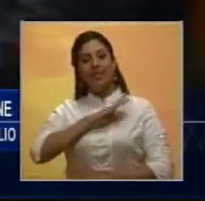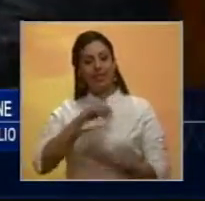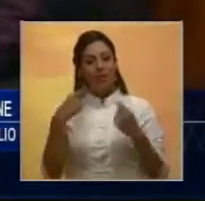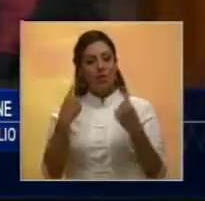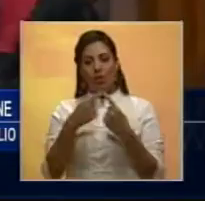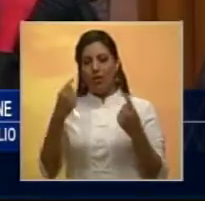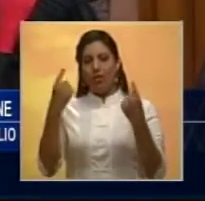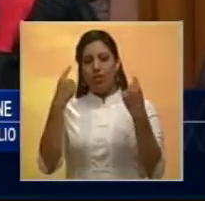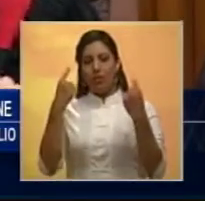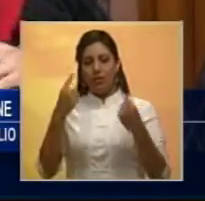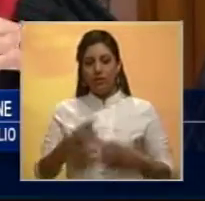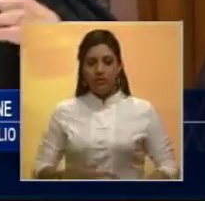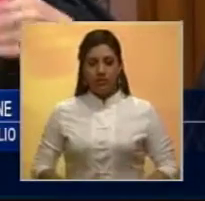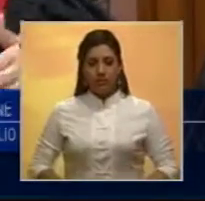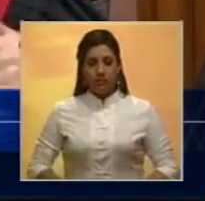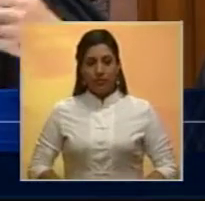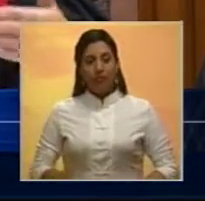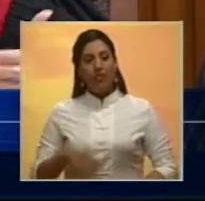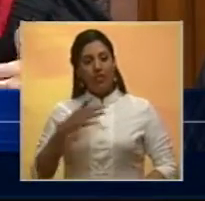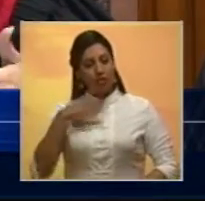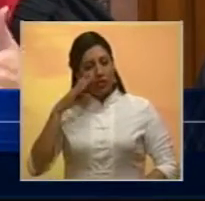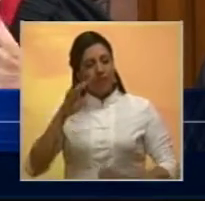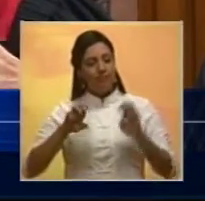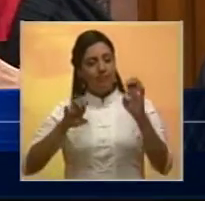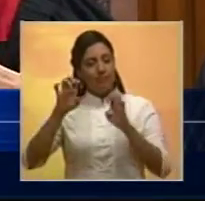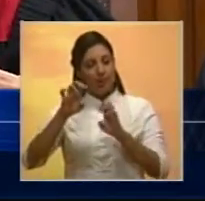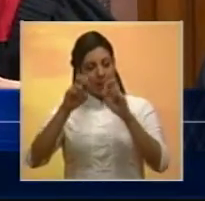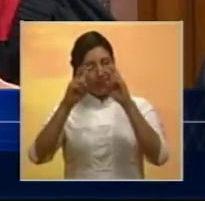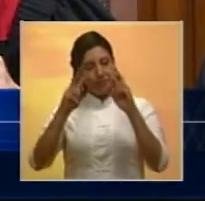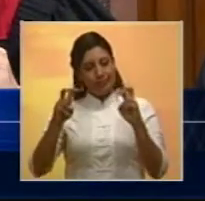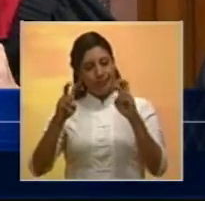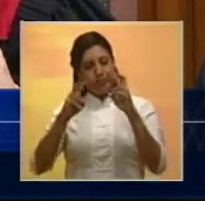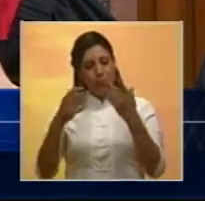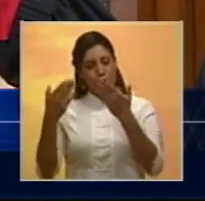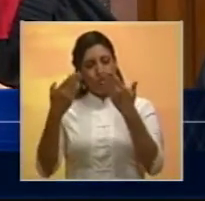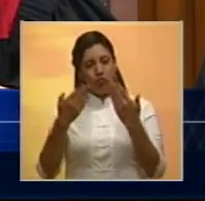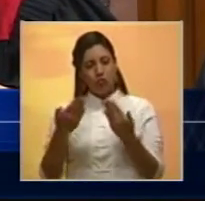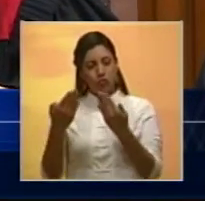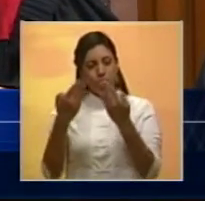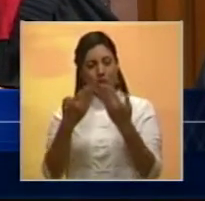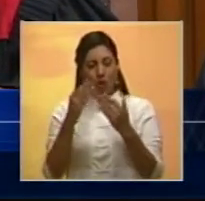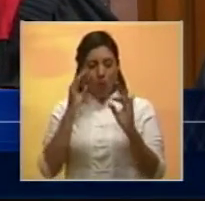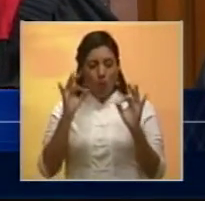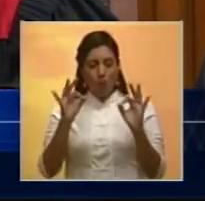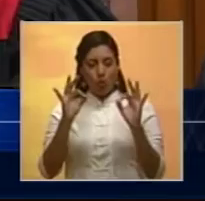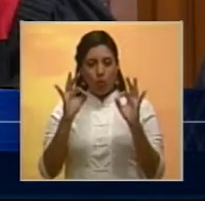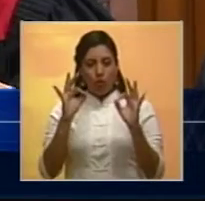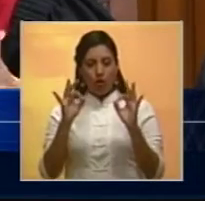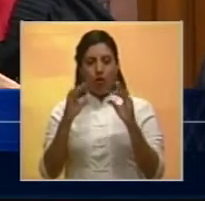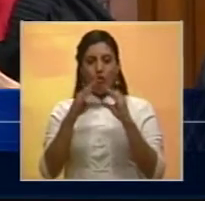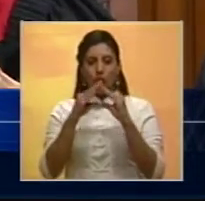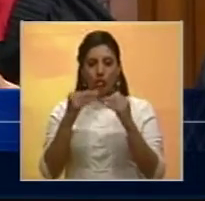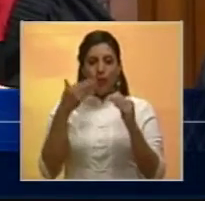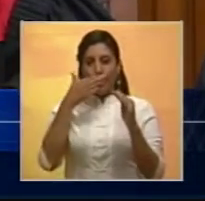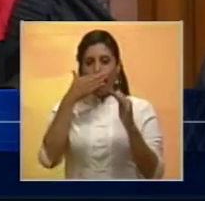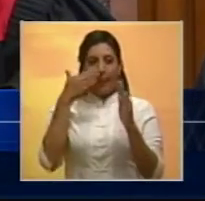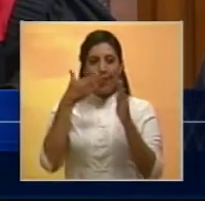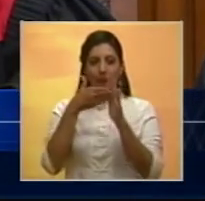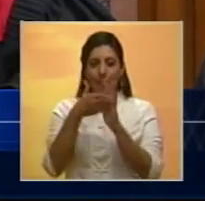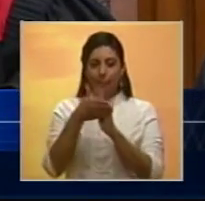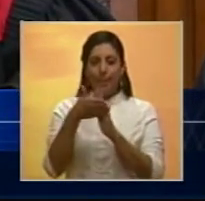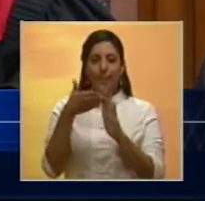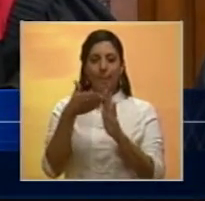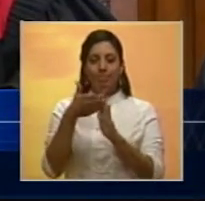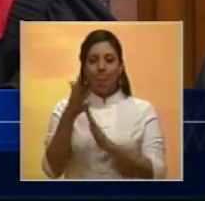en desacato. Tras un estudio minucioso, cuidadoso de las circunstancias